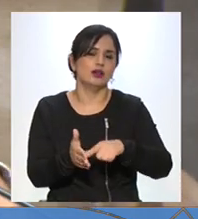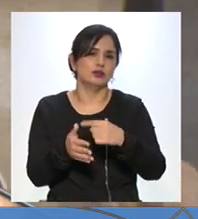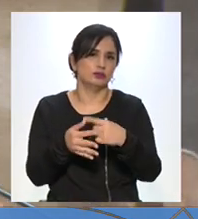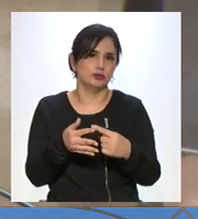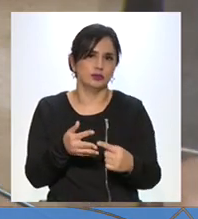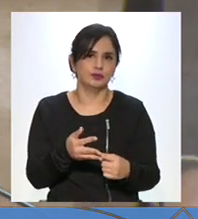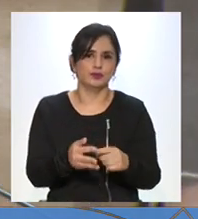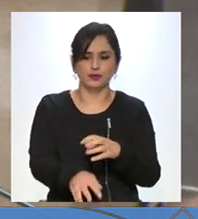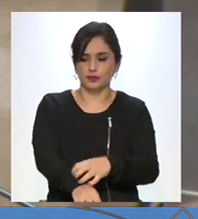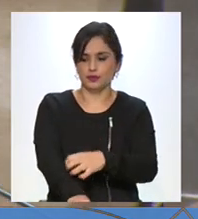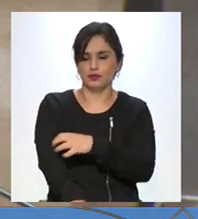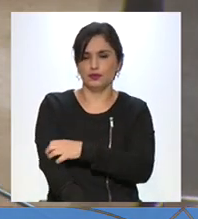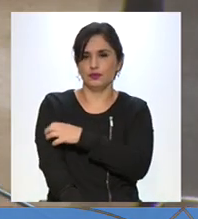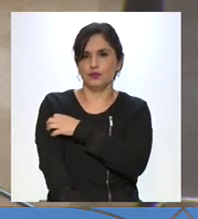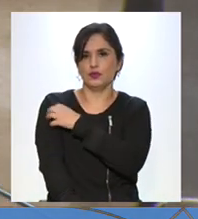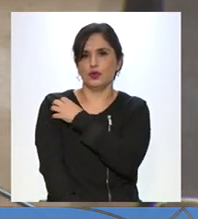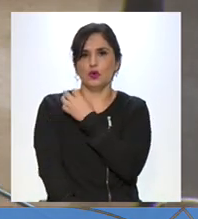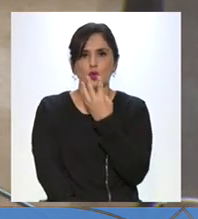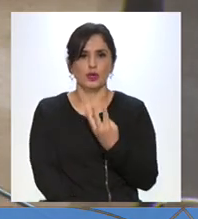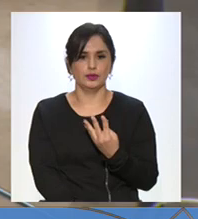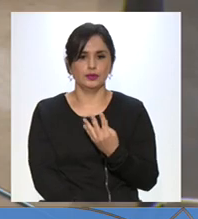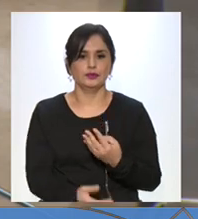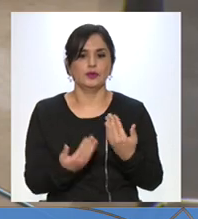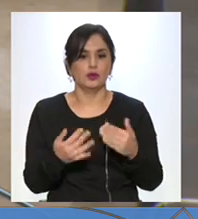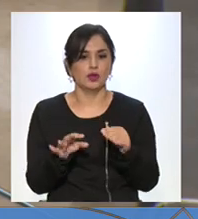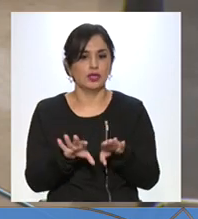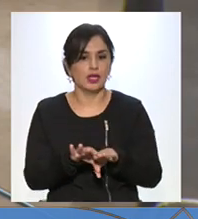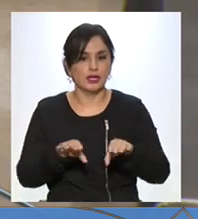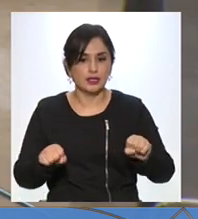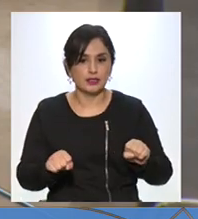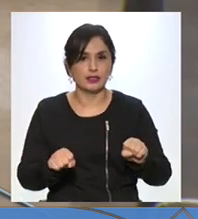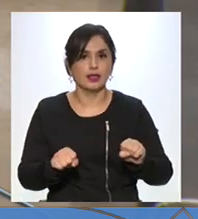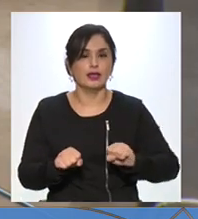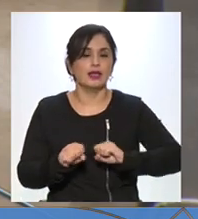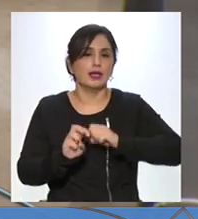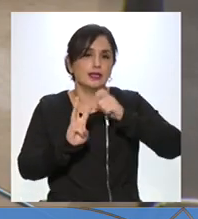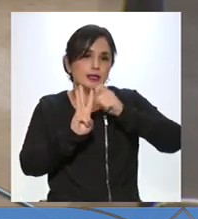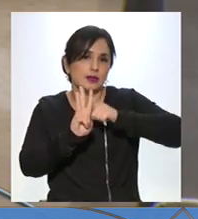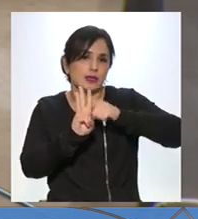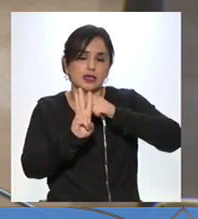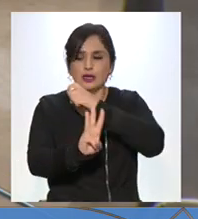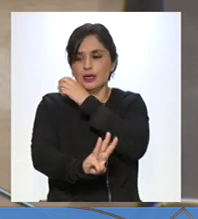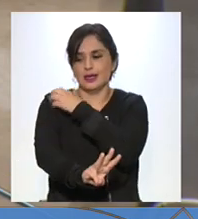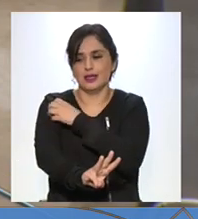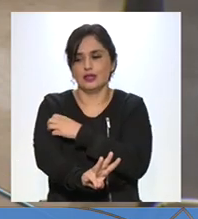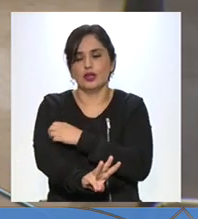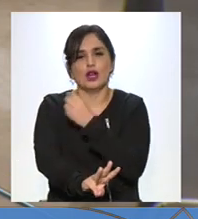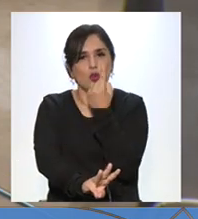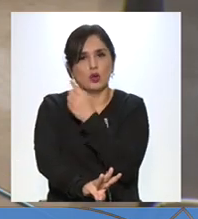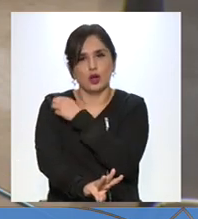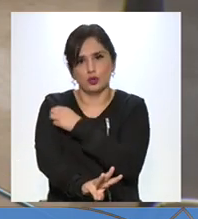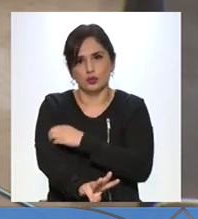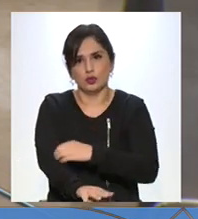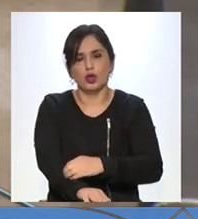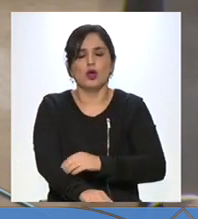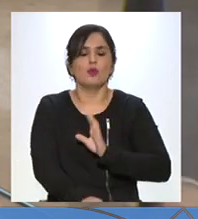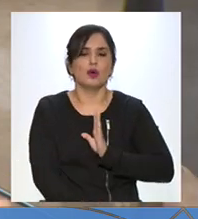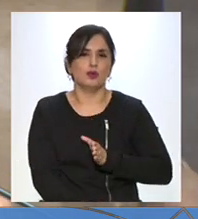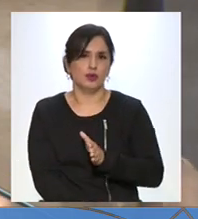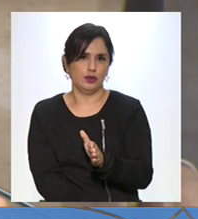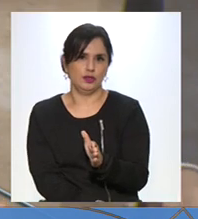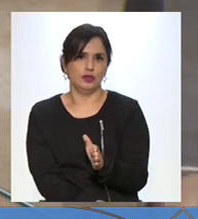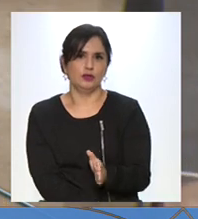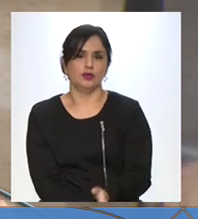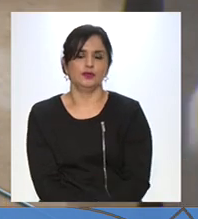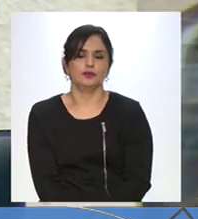político-administrativa del país, y cuando ya produzcamos las cuentas regionales trimestrales con este menor desfase, por supuesto que vamos a seguir la